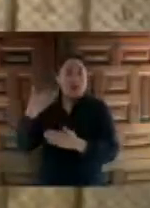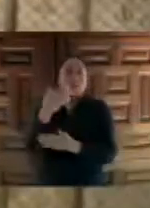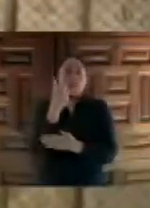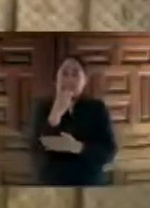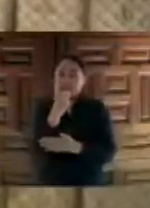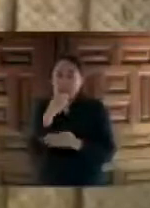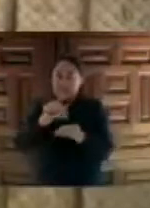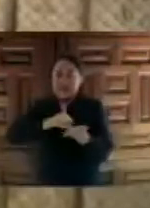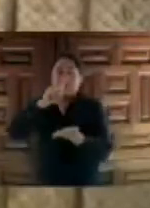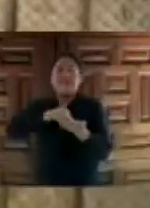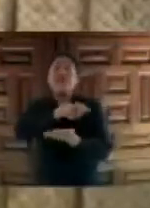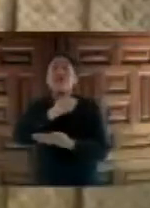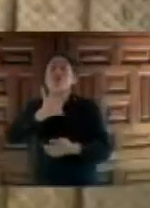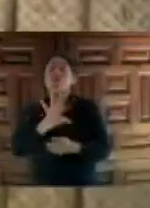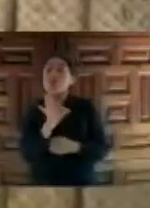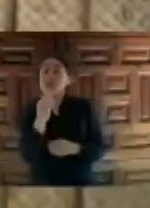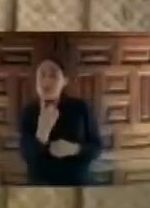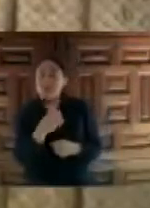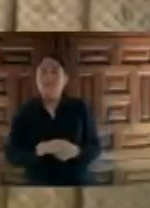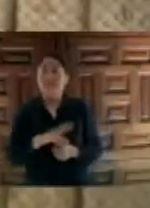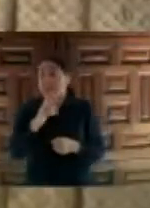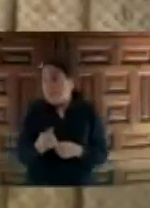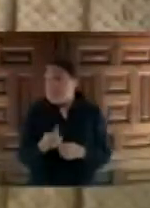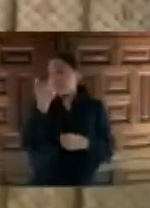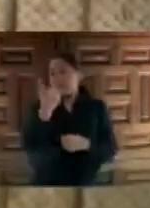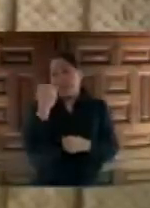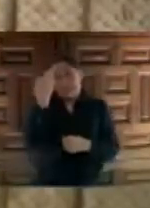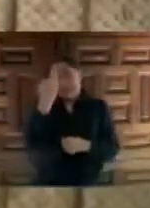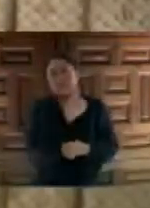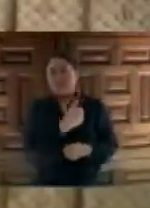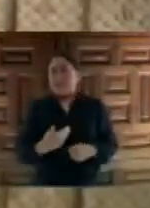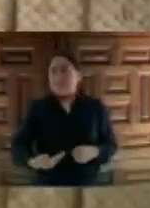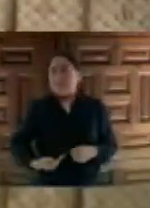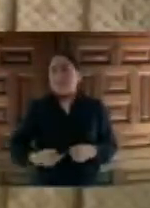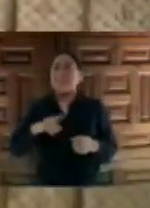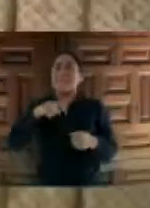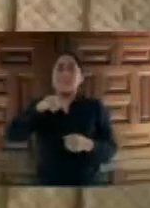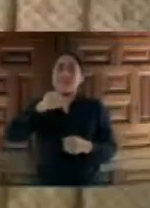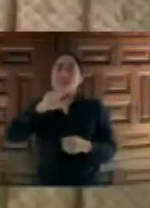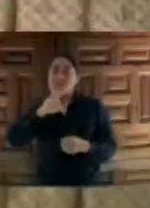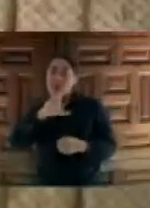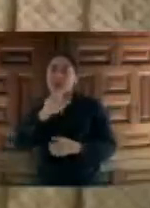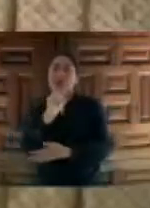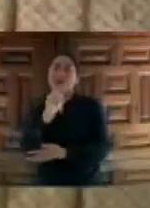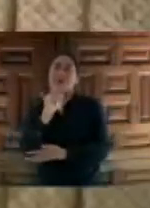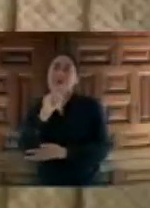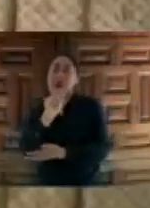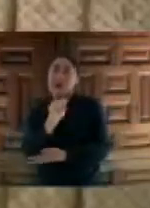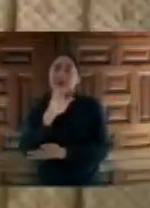de 1941. Primer año de gobierno del presidente Manuel Ávila